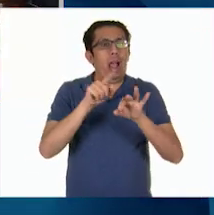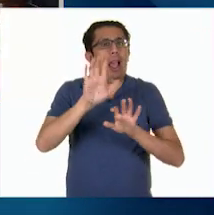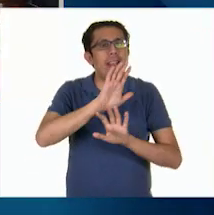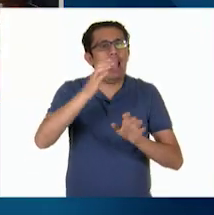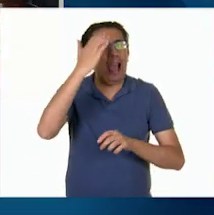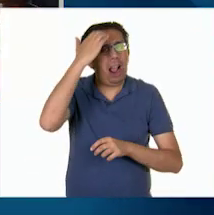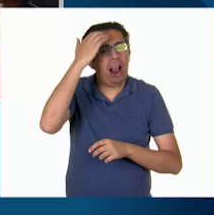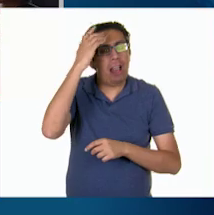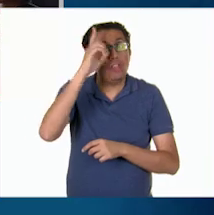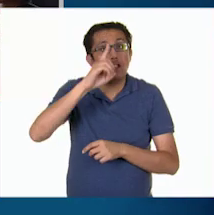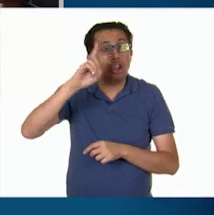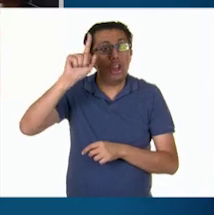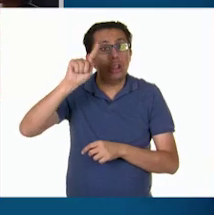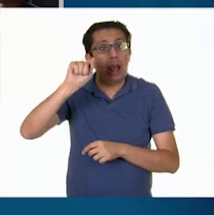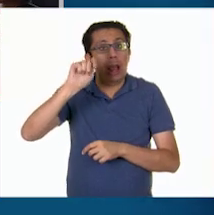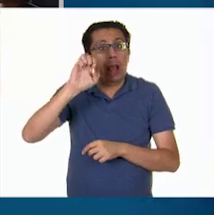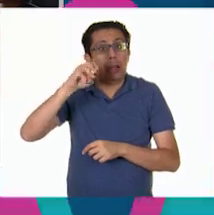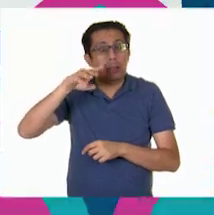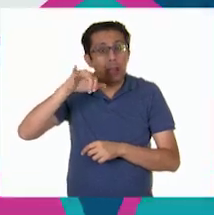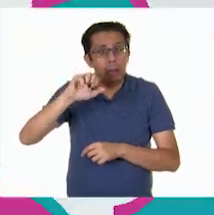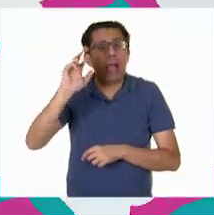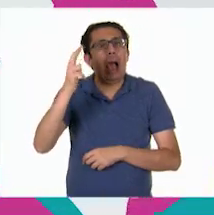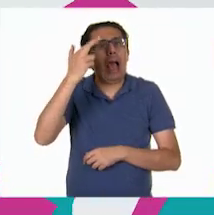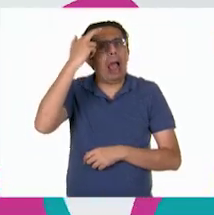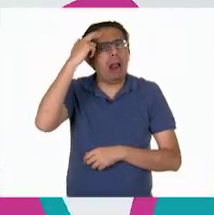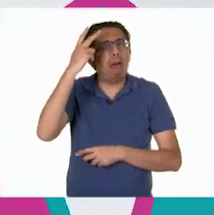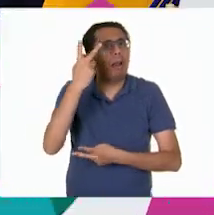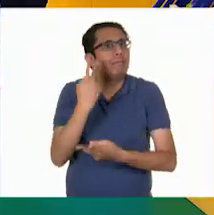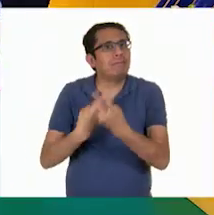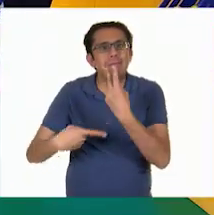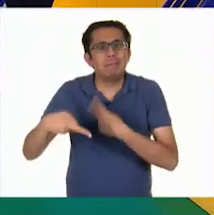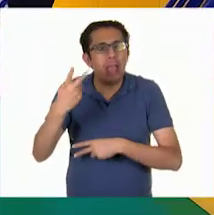diosa Temis, recuerda lo que significa y de dónde proviene.